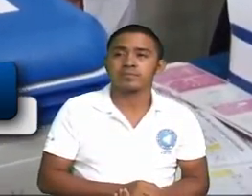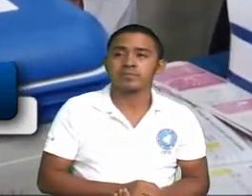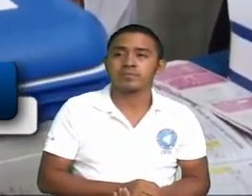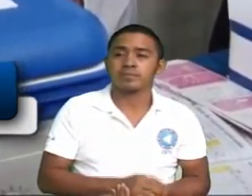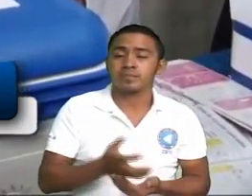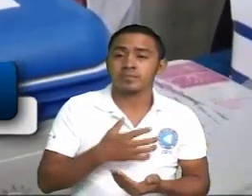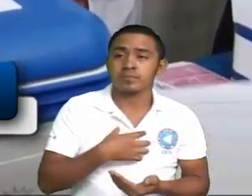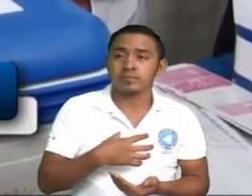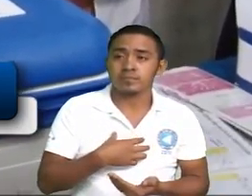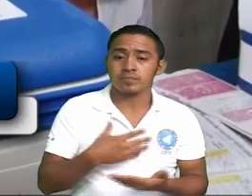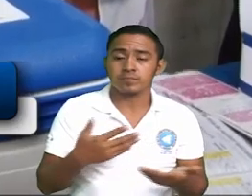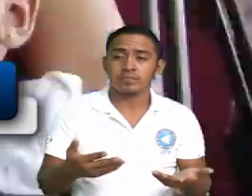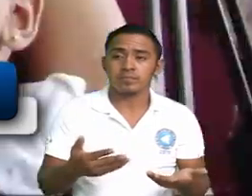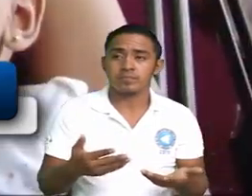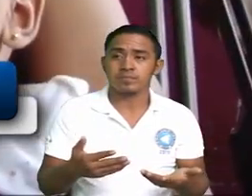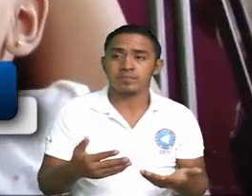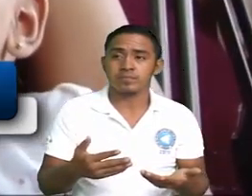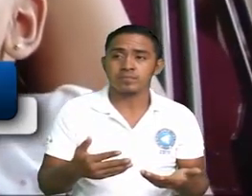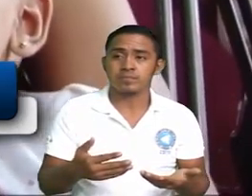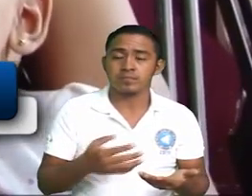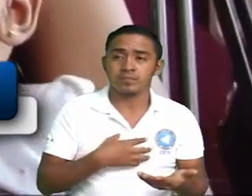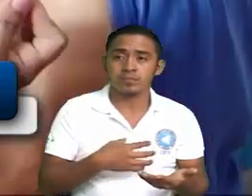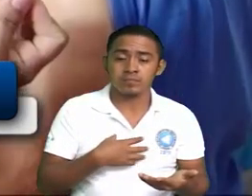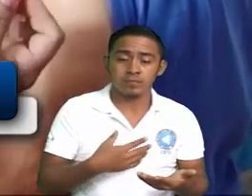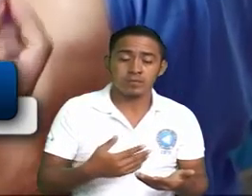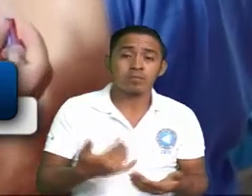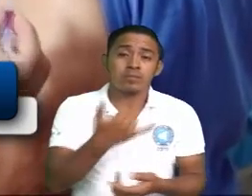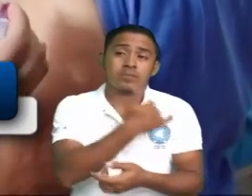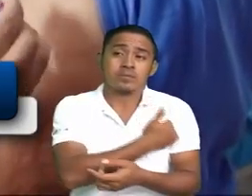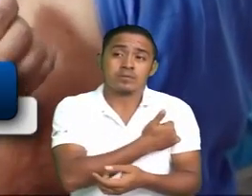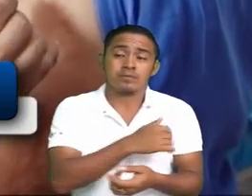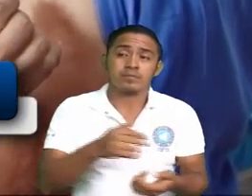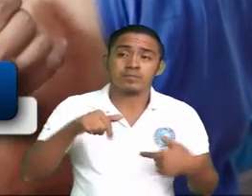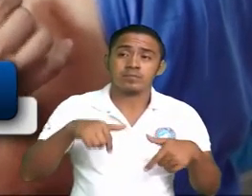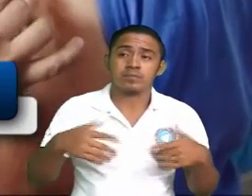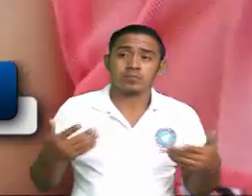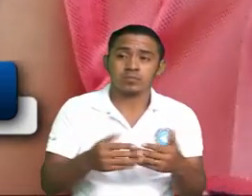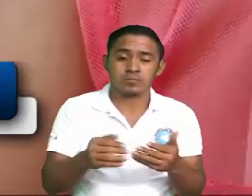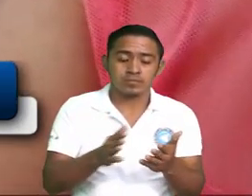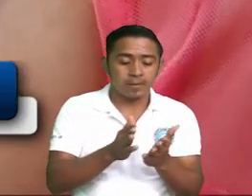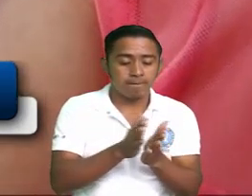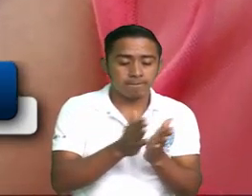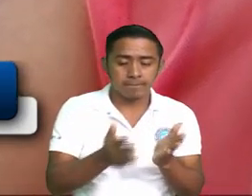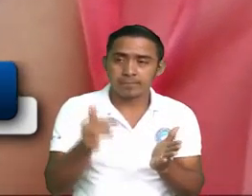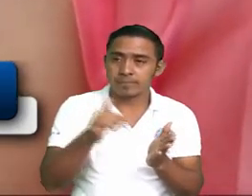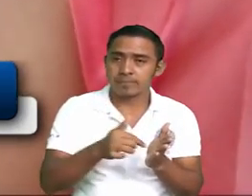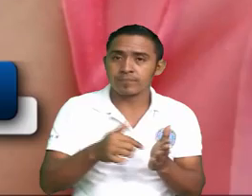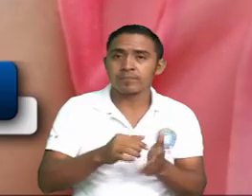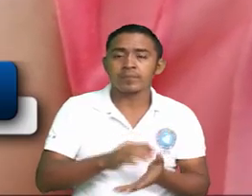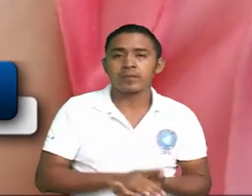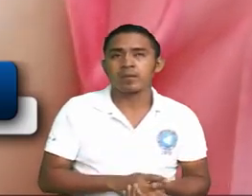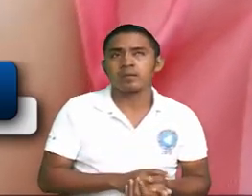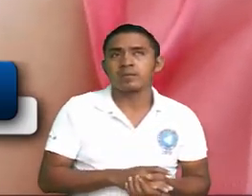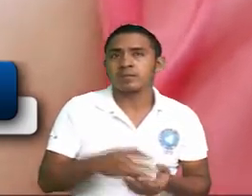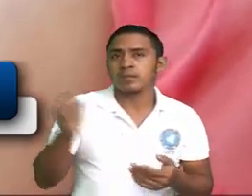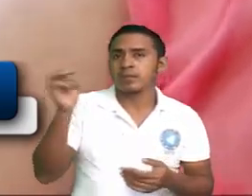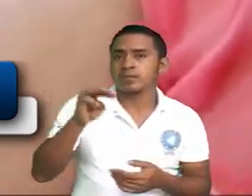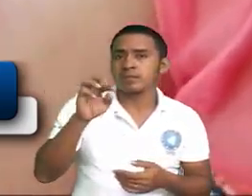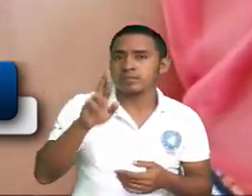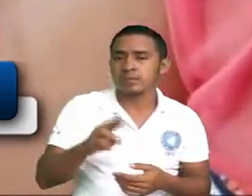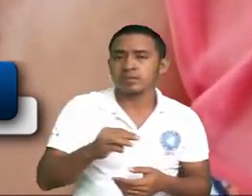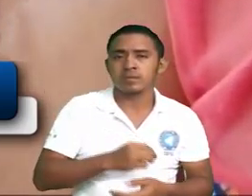nuestra documentación es el historial del historial vacunal. En este caso es la tarjeta de vacuna. Me habla de que el MR